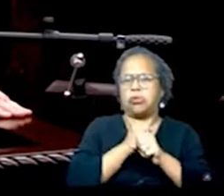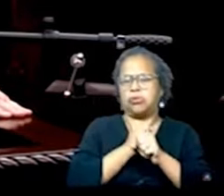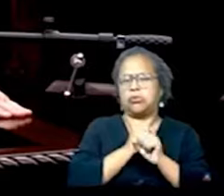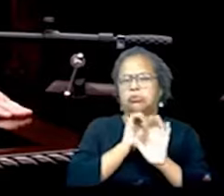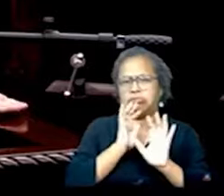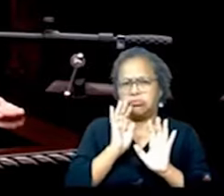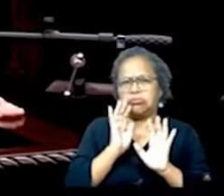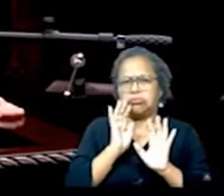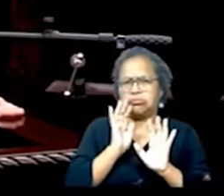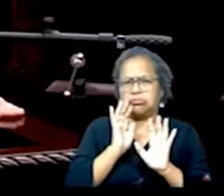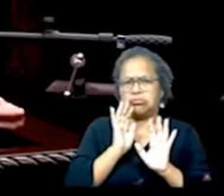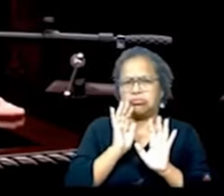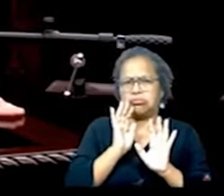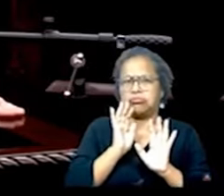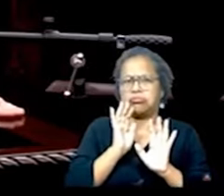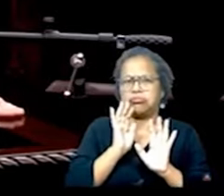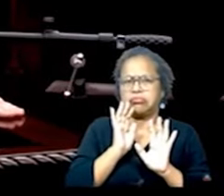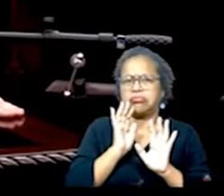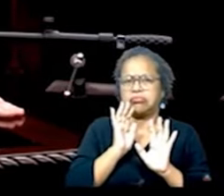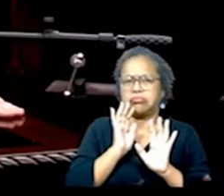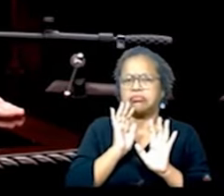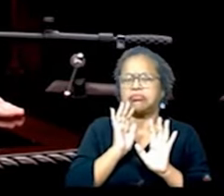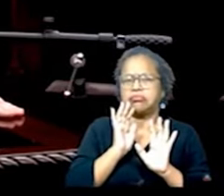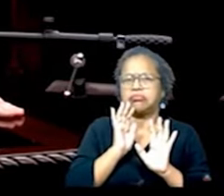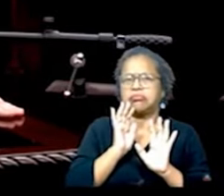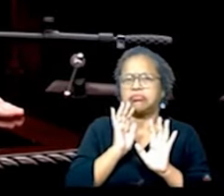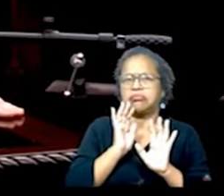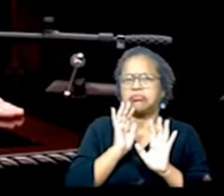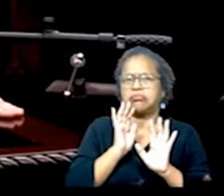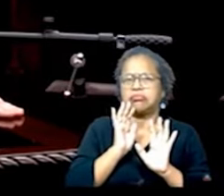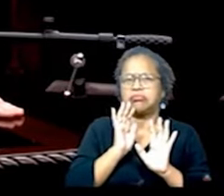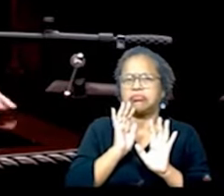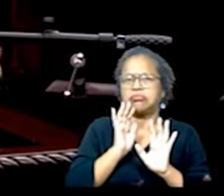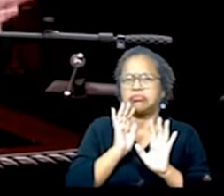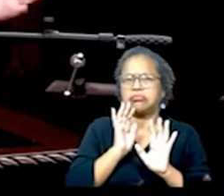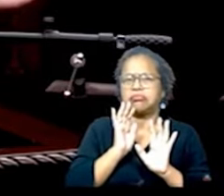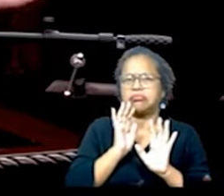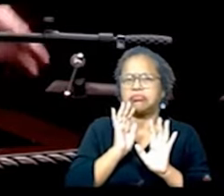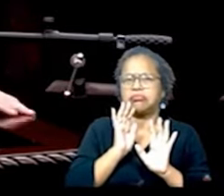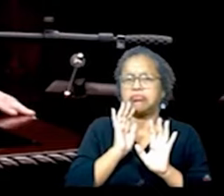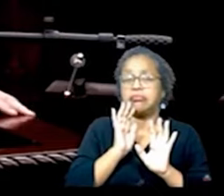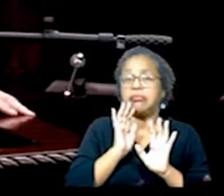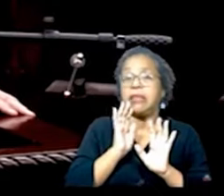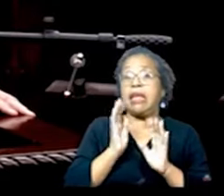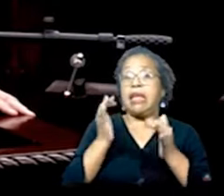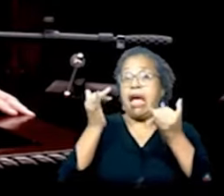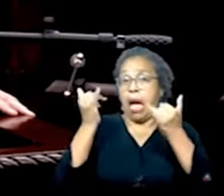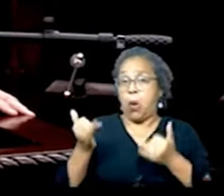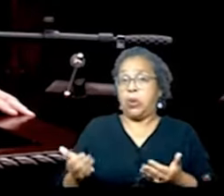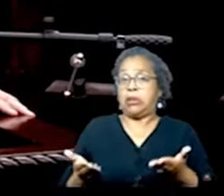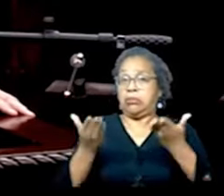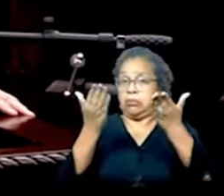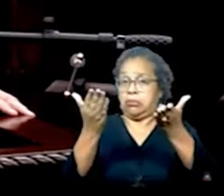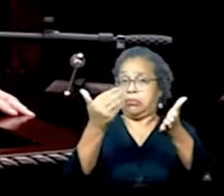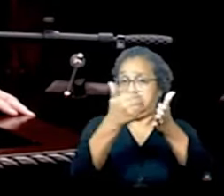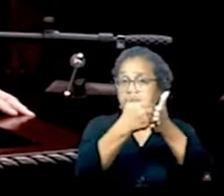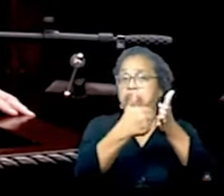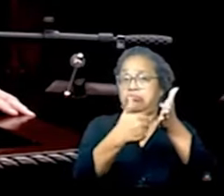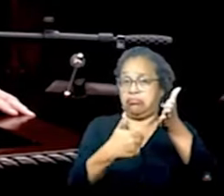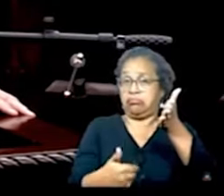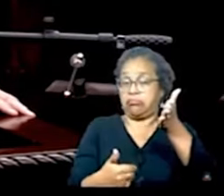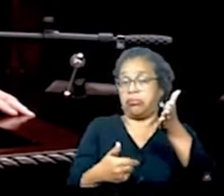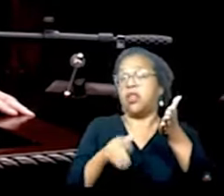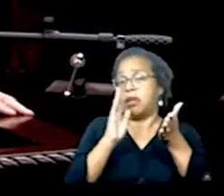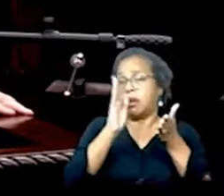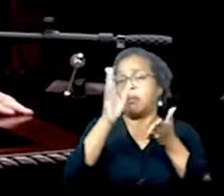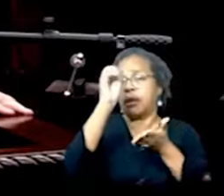dos años, puede durar cuatro años. En la propuesta que se está presentando y que se va a aprobar acá, el Procurador General